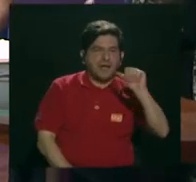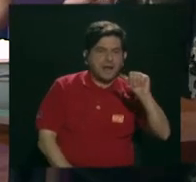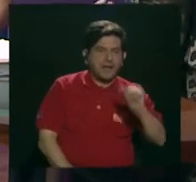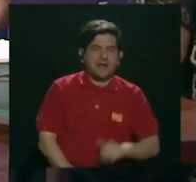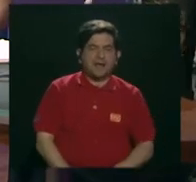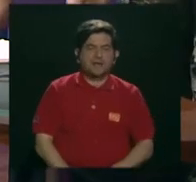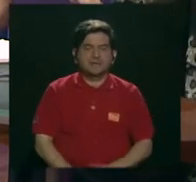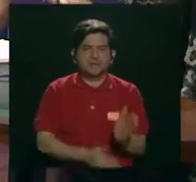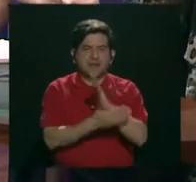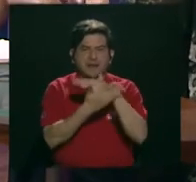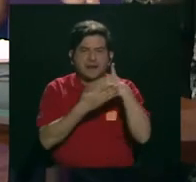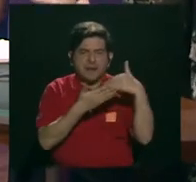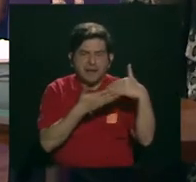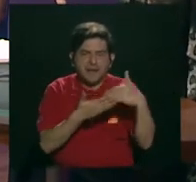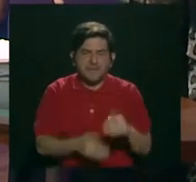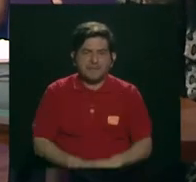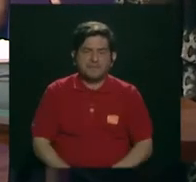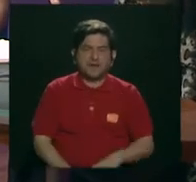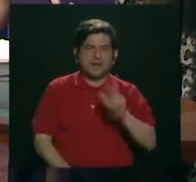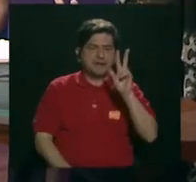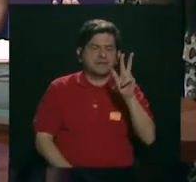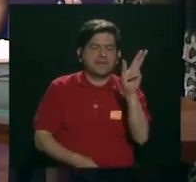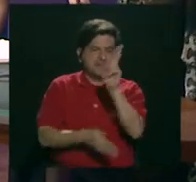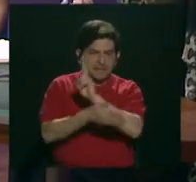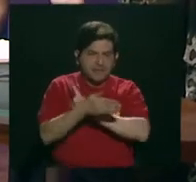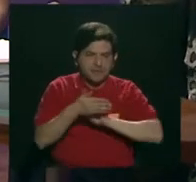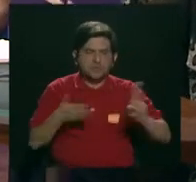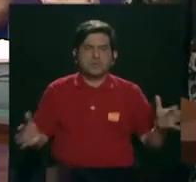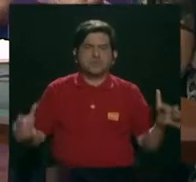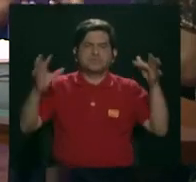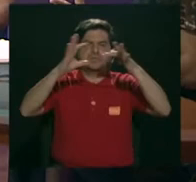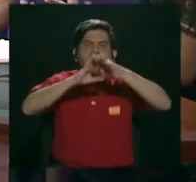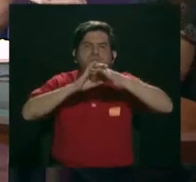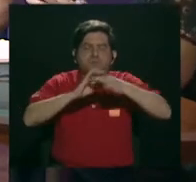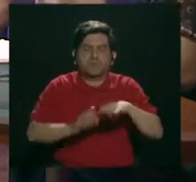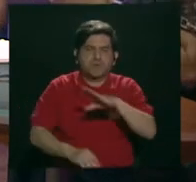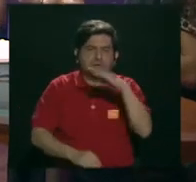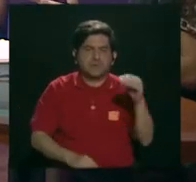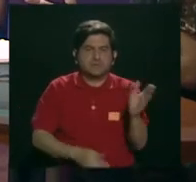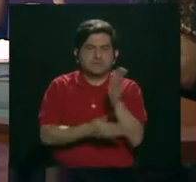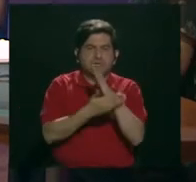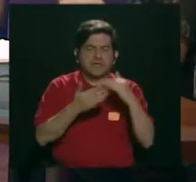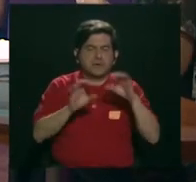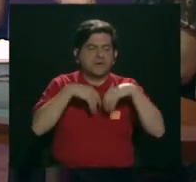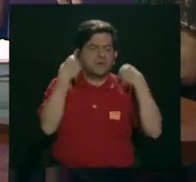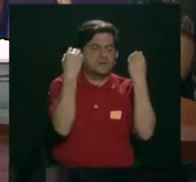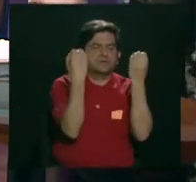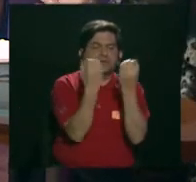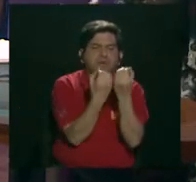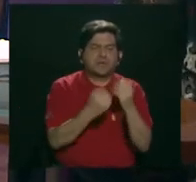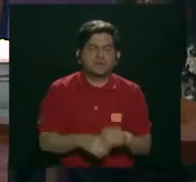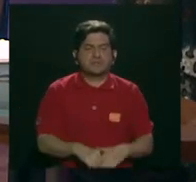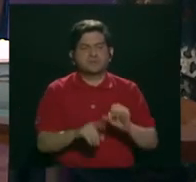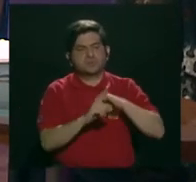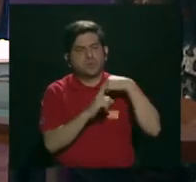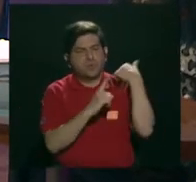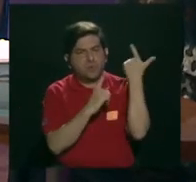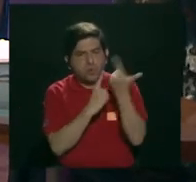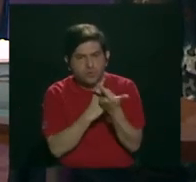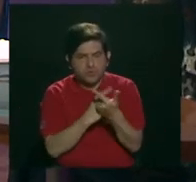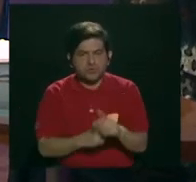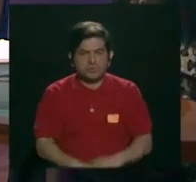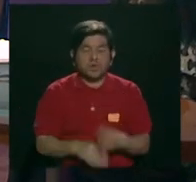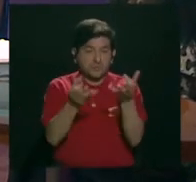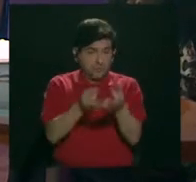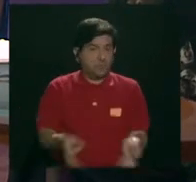parte académica de tres universidades con la parte más organizativa y más social que es